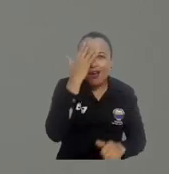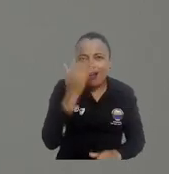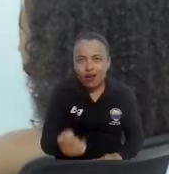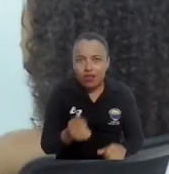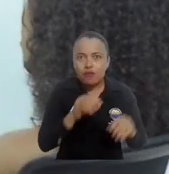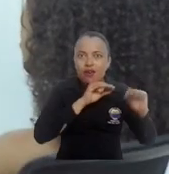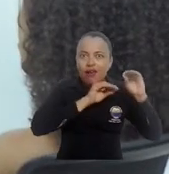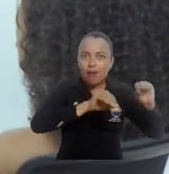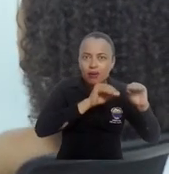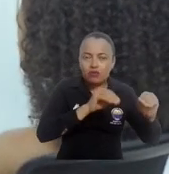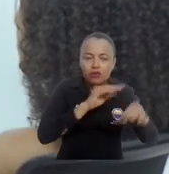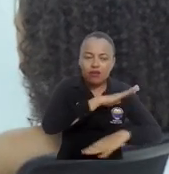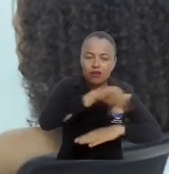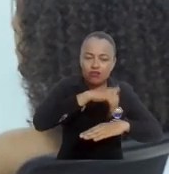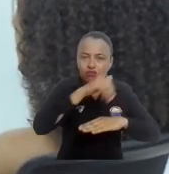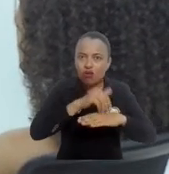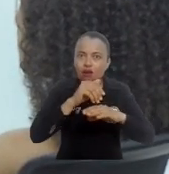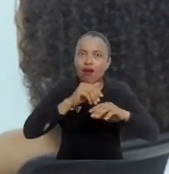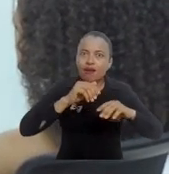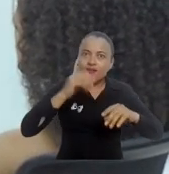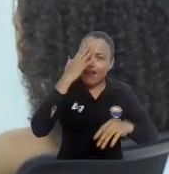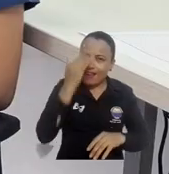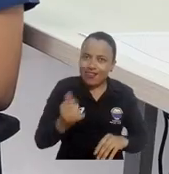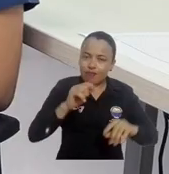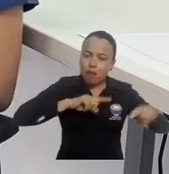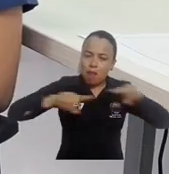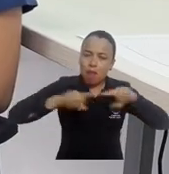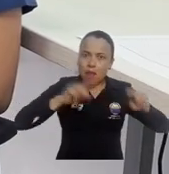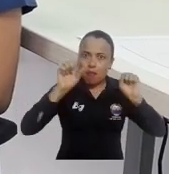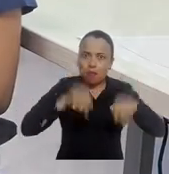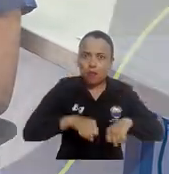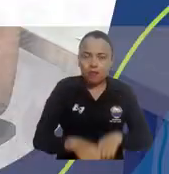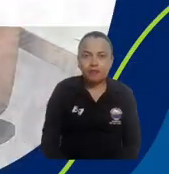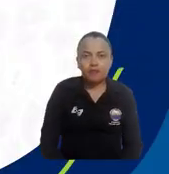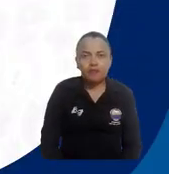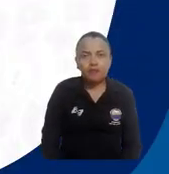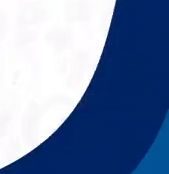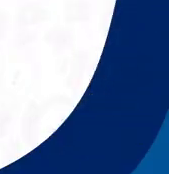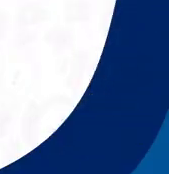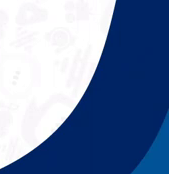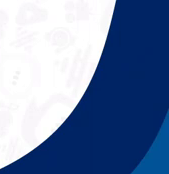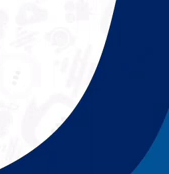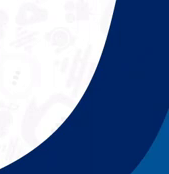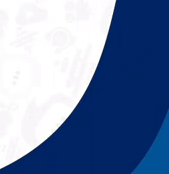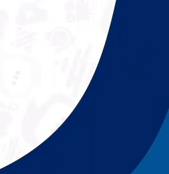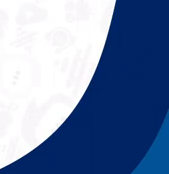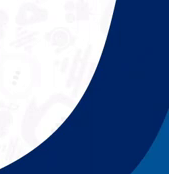acompañamiento, apoyo académico y capacitación en beneficio de la gestión académica y administrativa.